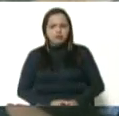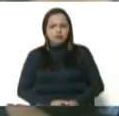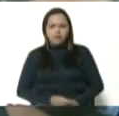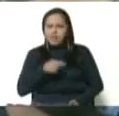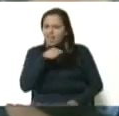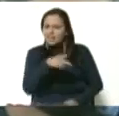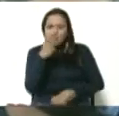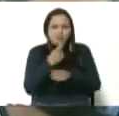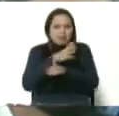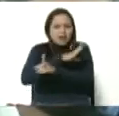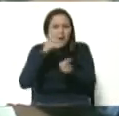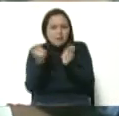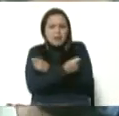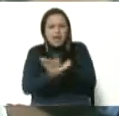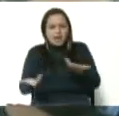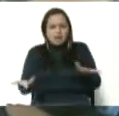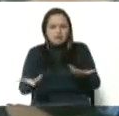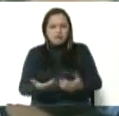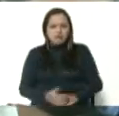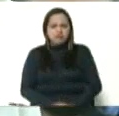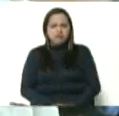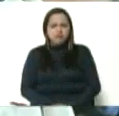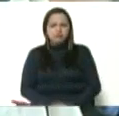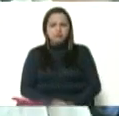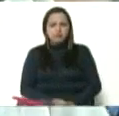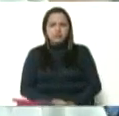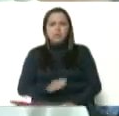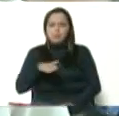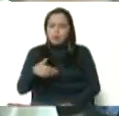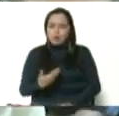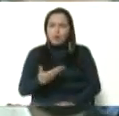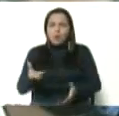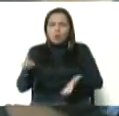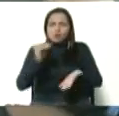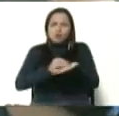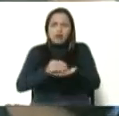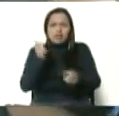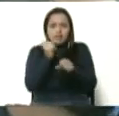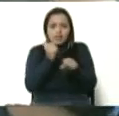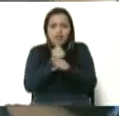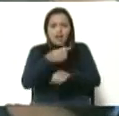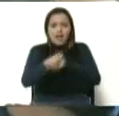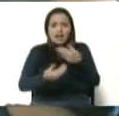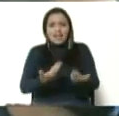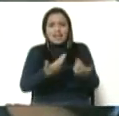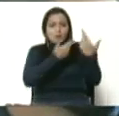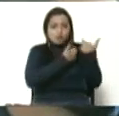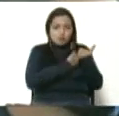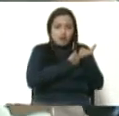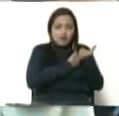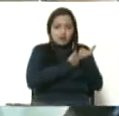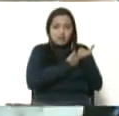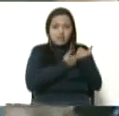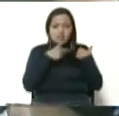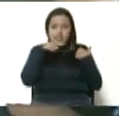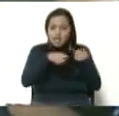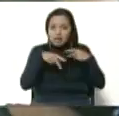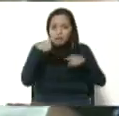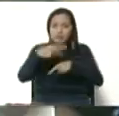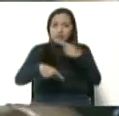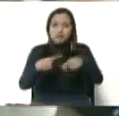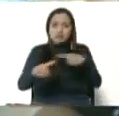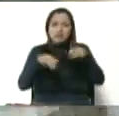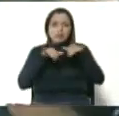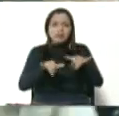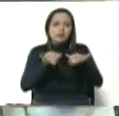hay que modificarlo y que podamos volver a que los trabajadores son responsables, hagan su proceso y sencillamente